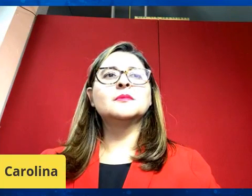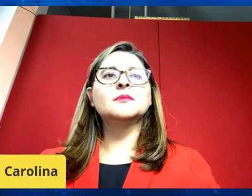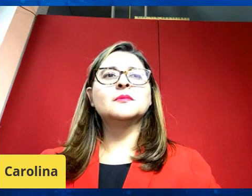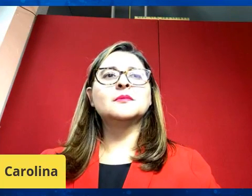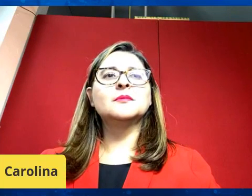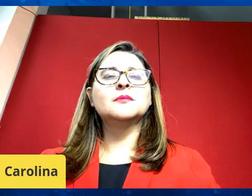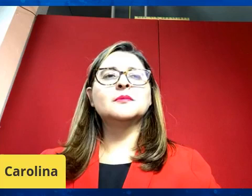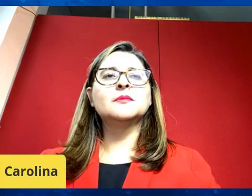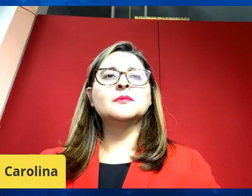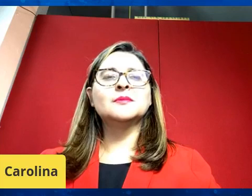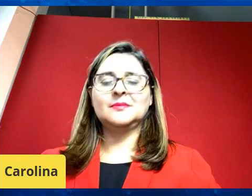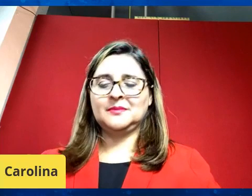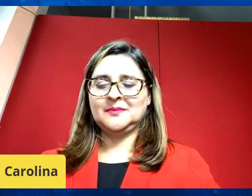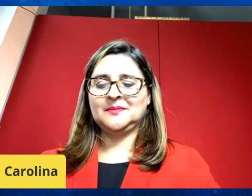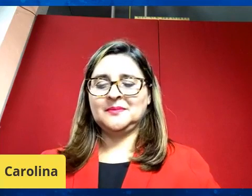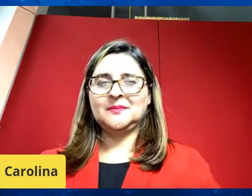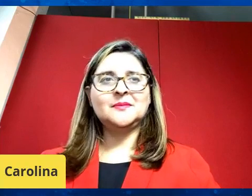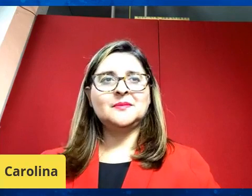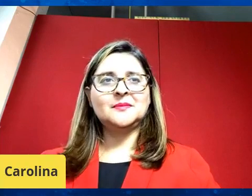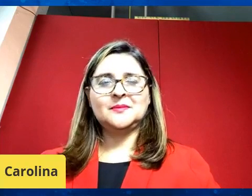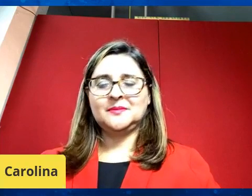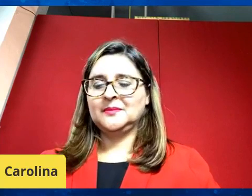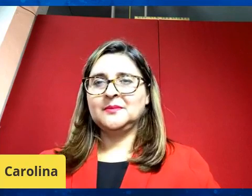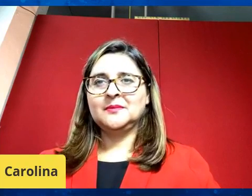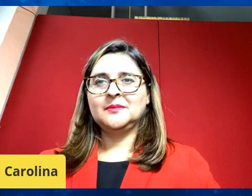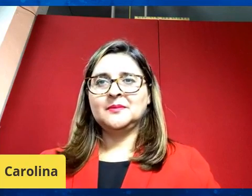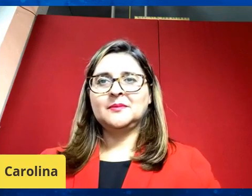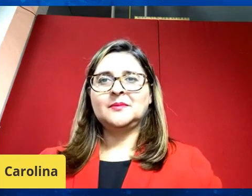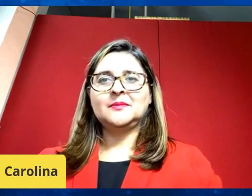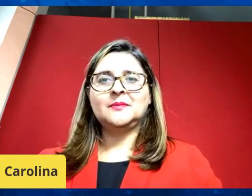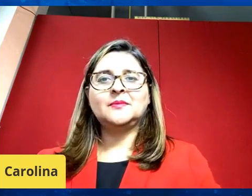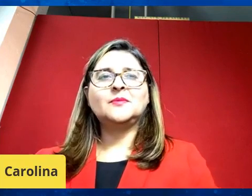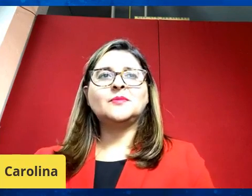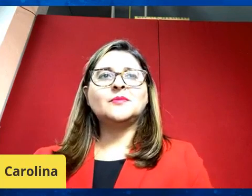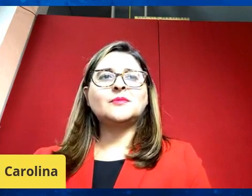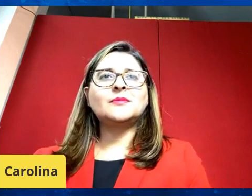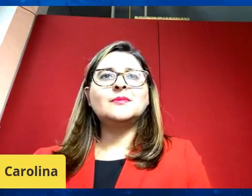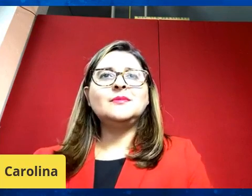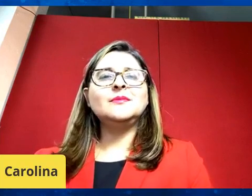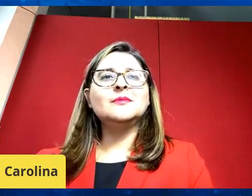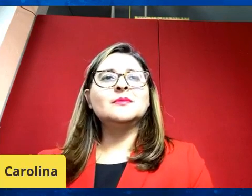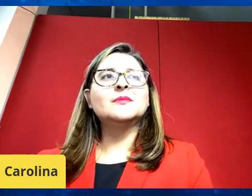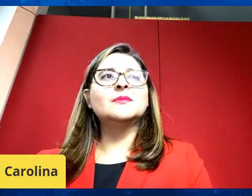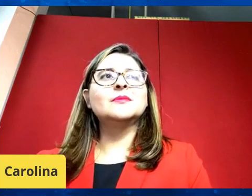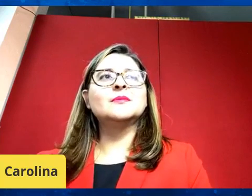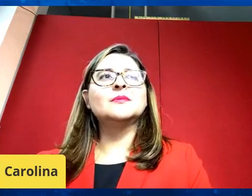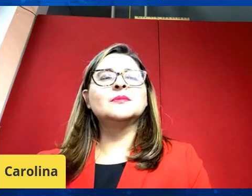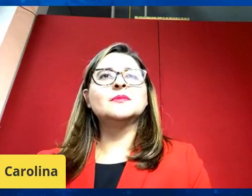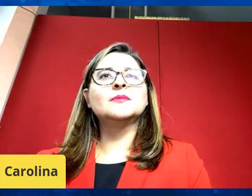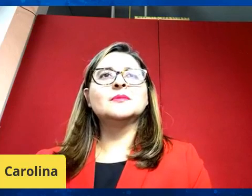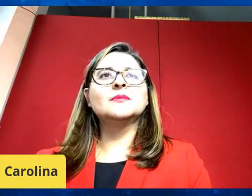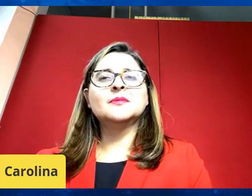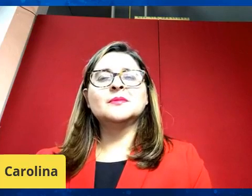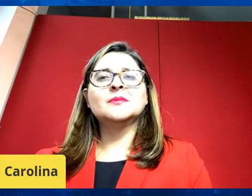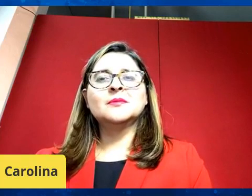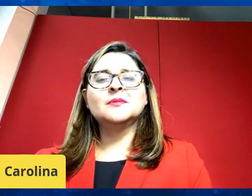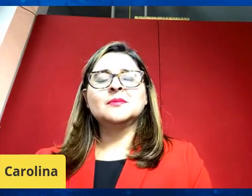Entonces ahí hay una gran conexión de la astronomía con la geología y con otras ciencias que